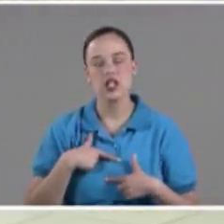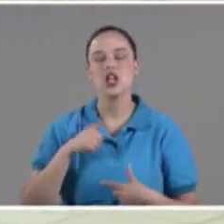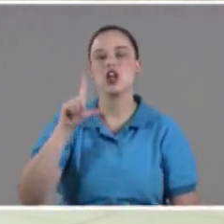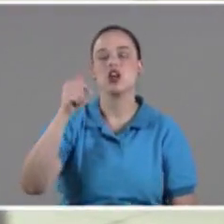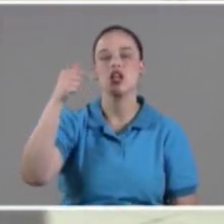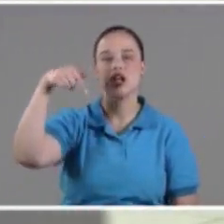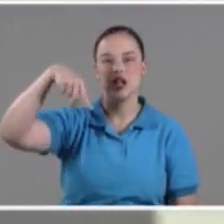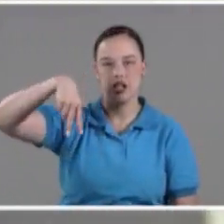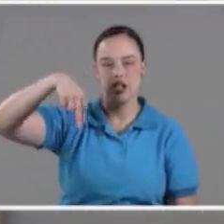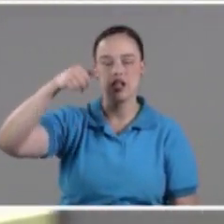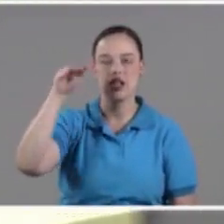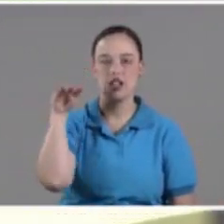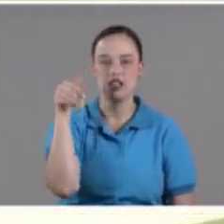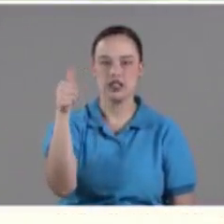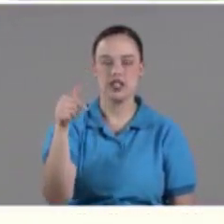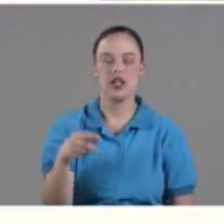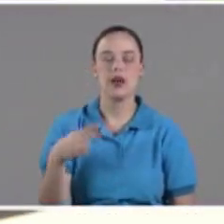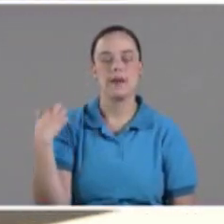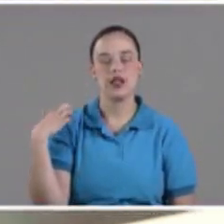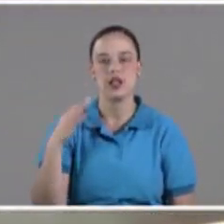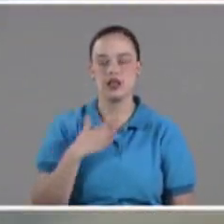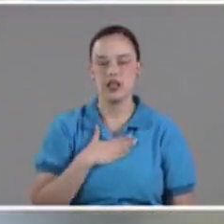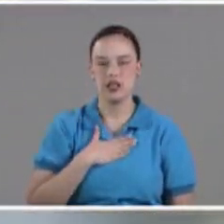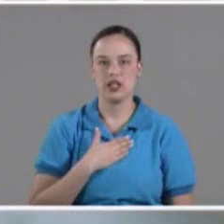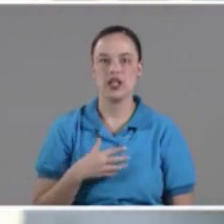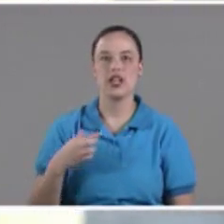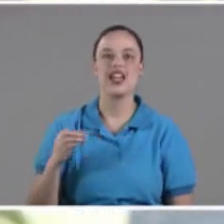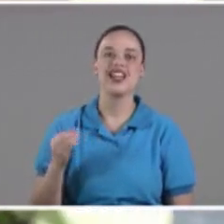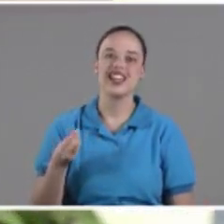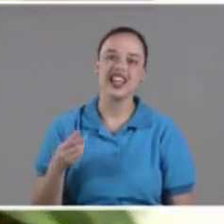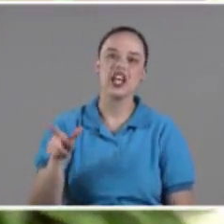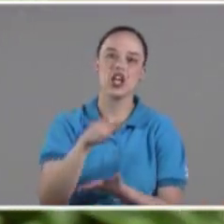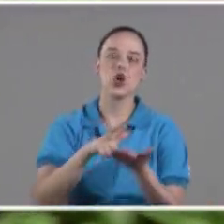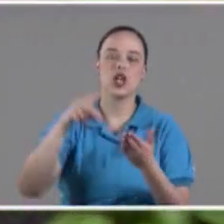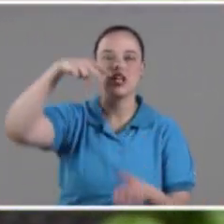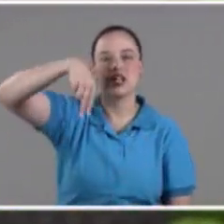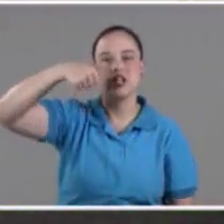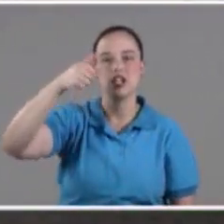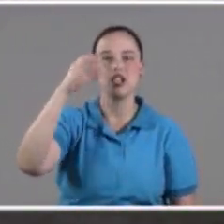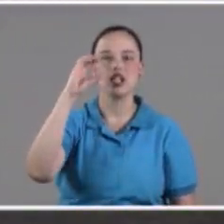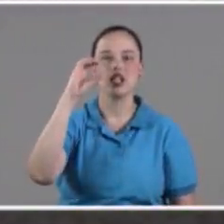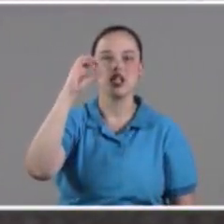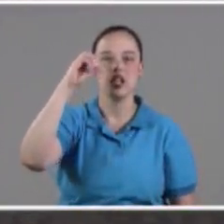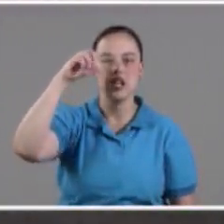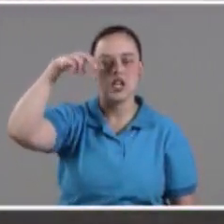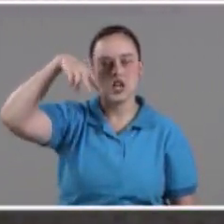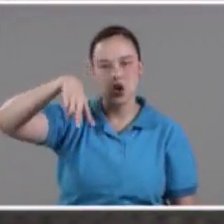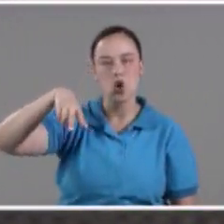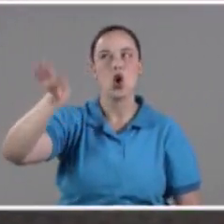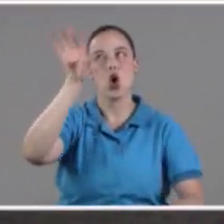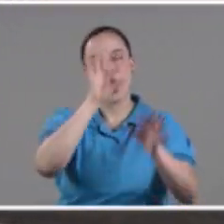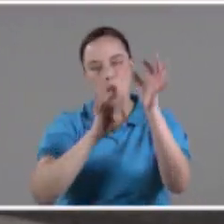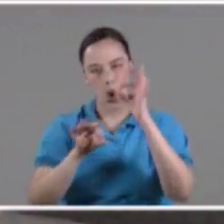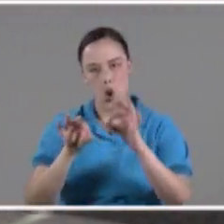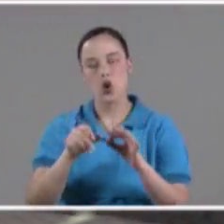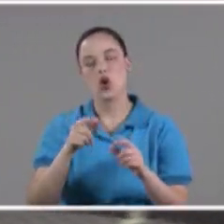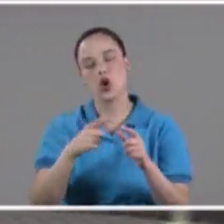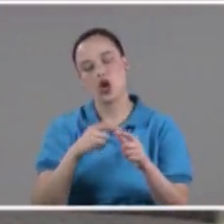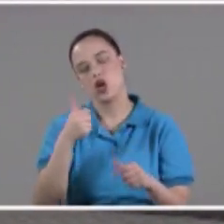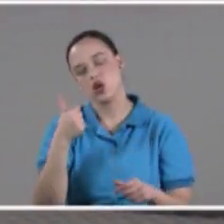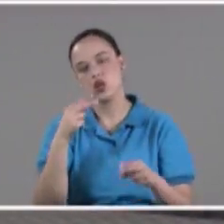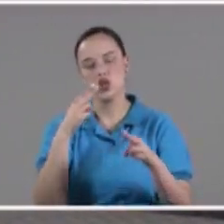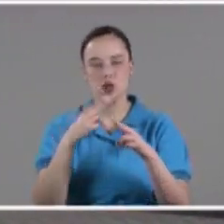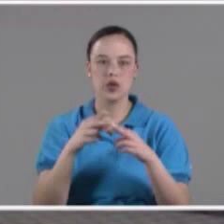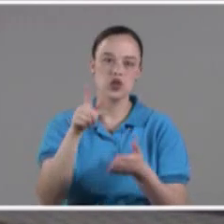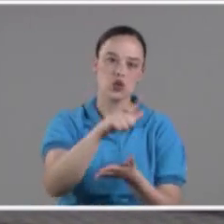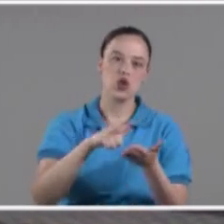lanza entonces para mí que la era de nacón y o quirón es una era